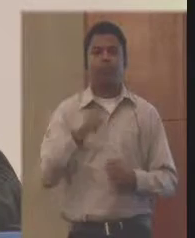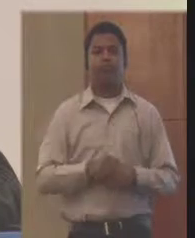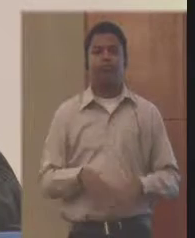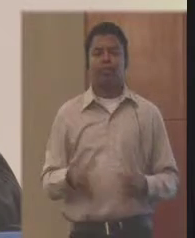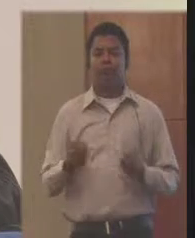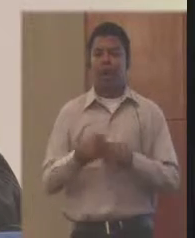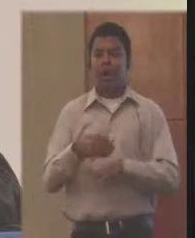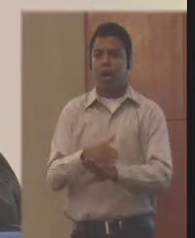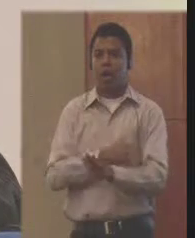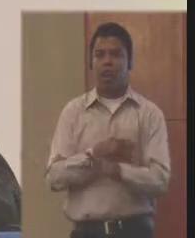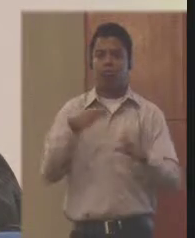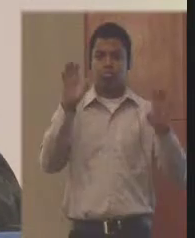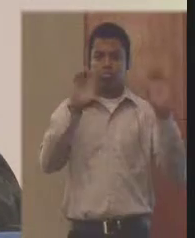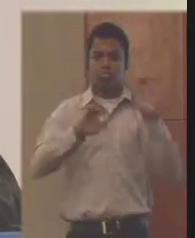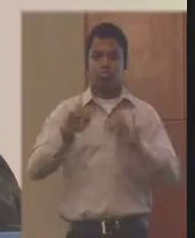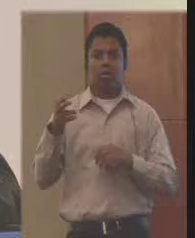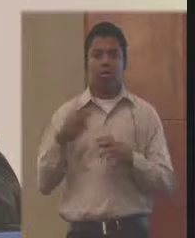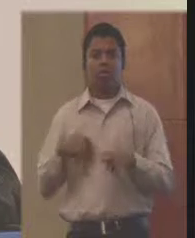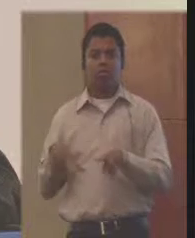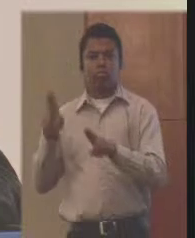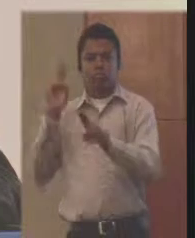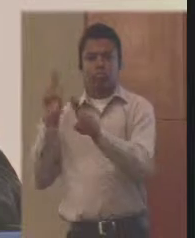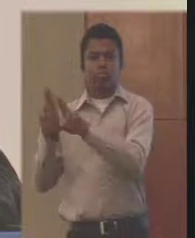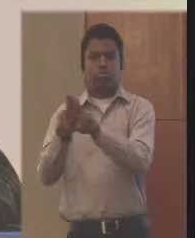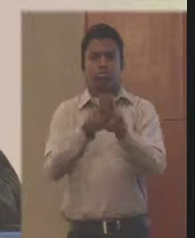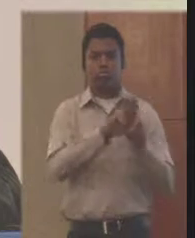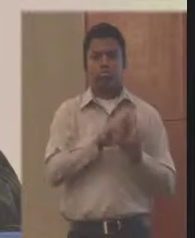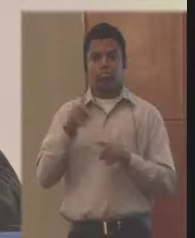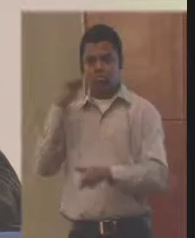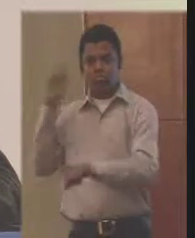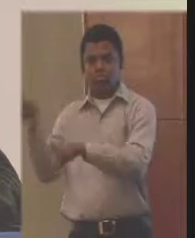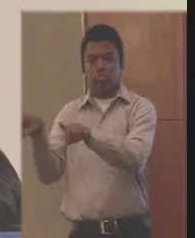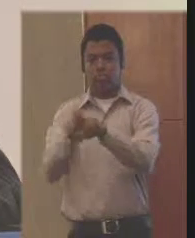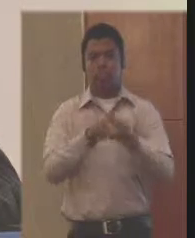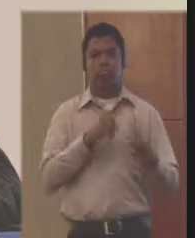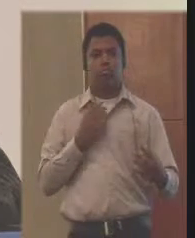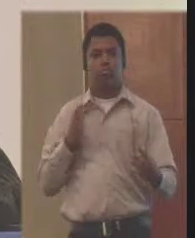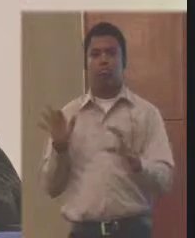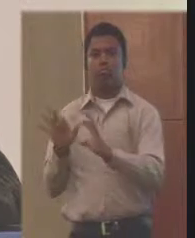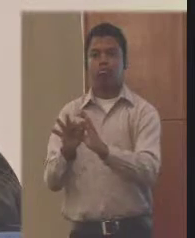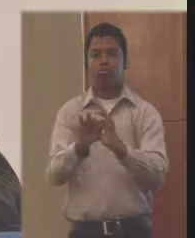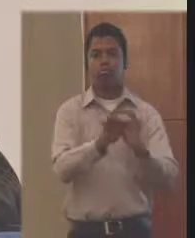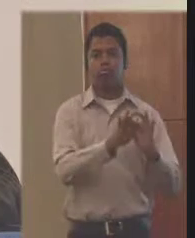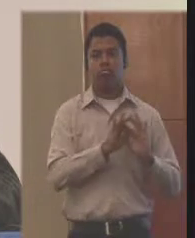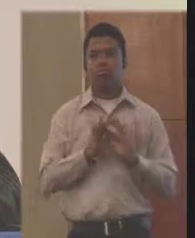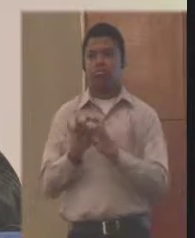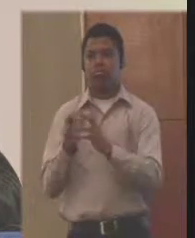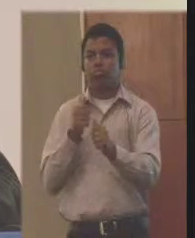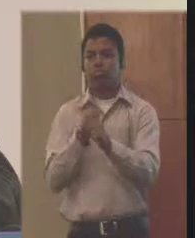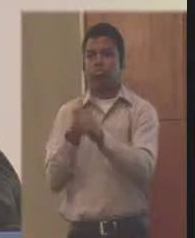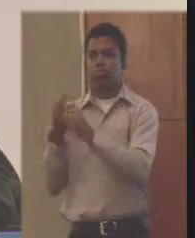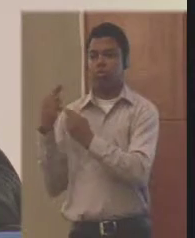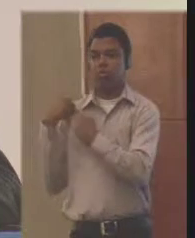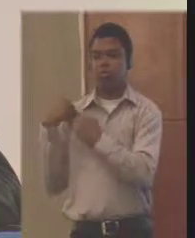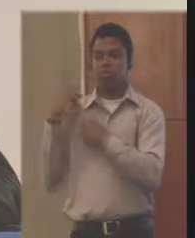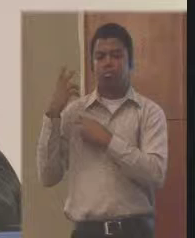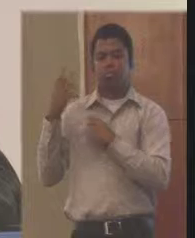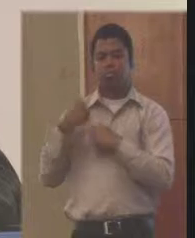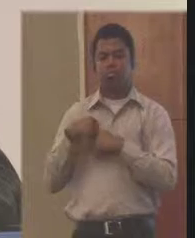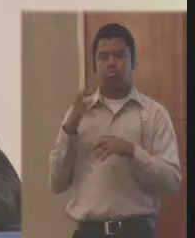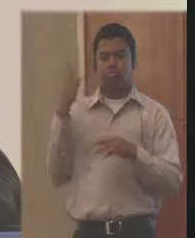un proceso de acercamiento de posiciones y definiciones de responsabilidades de los diferentes